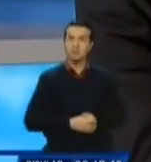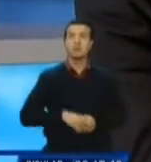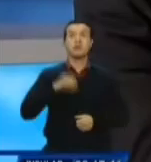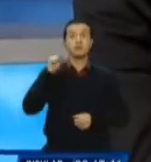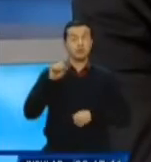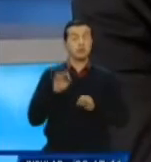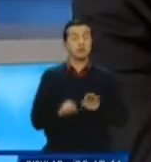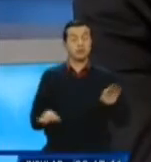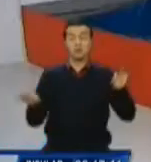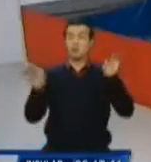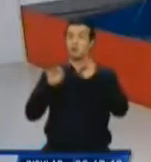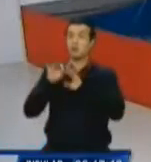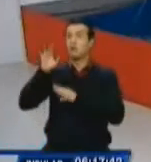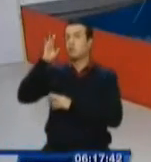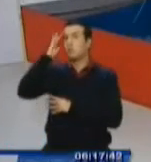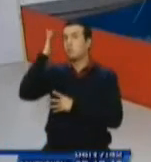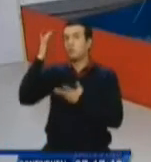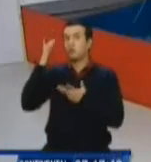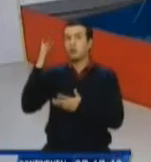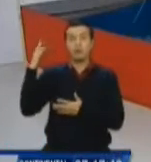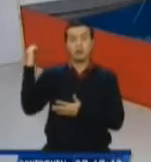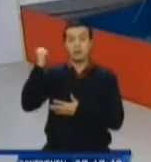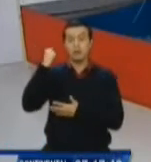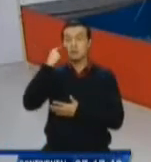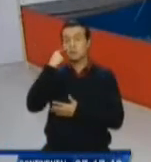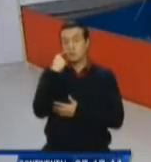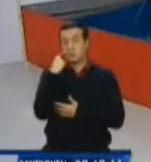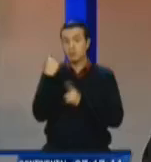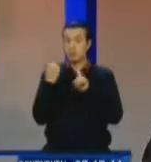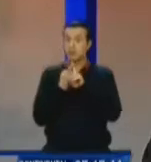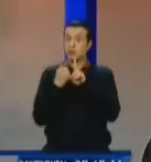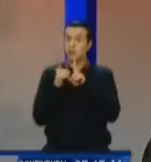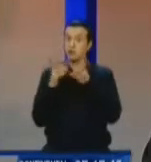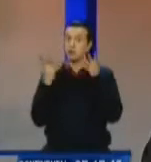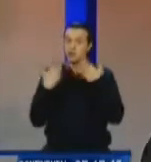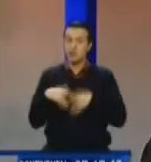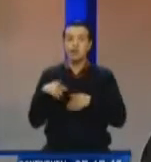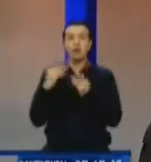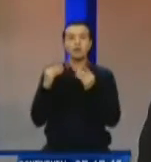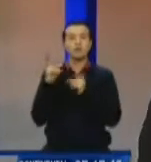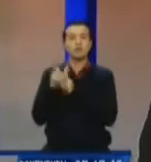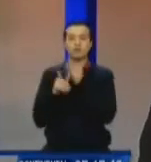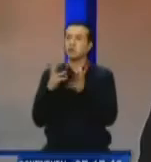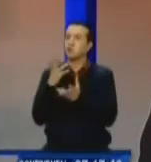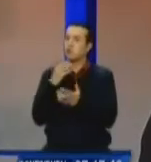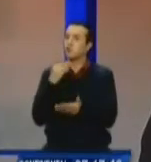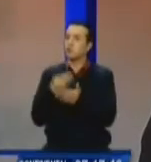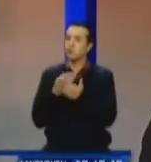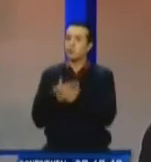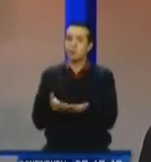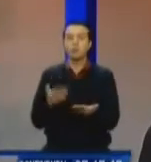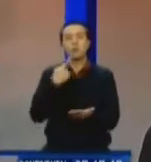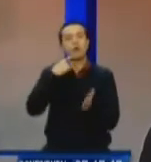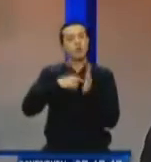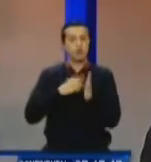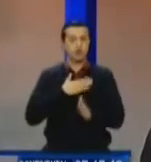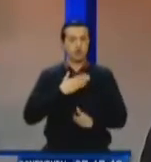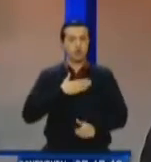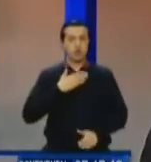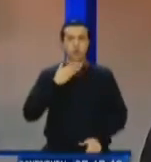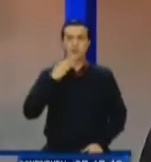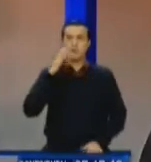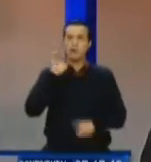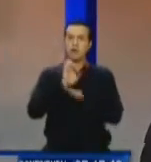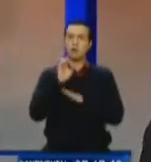esto es muy importante porque muestra la cifra en sí muestra por un lado que si hay oferta que la gente mire yo porque estoy recorriendo todo el país y en